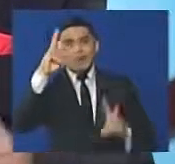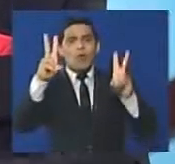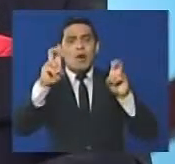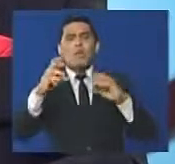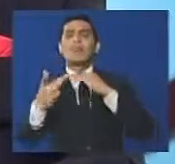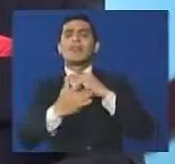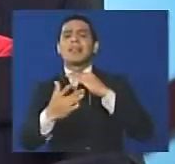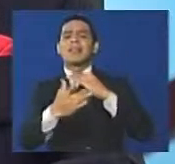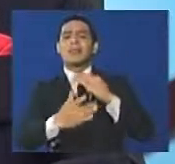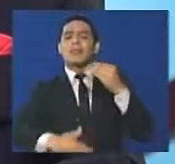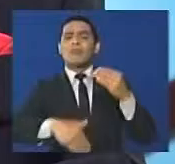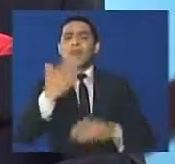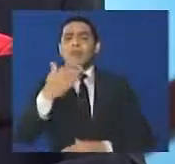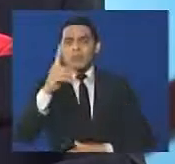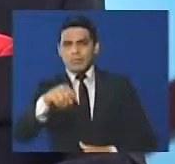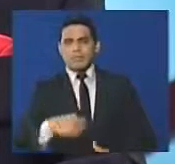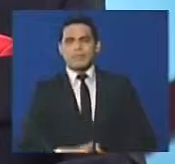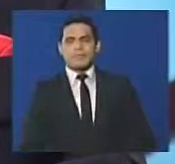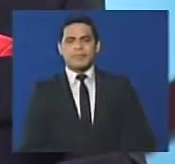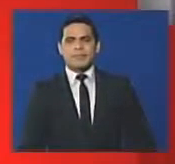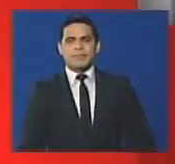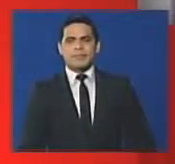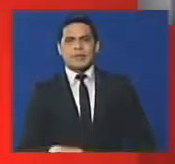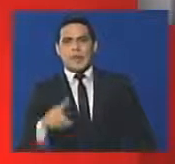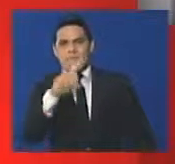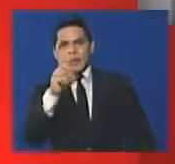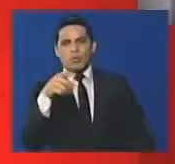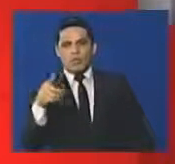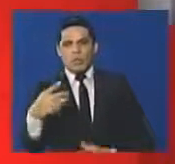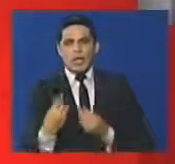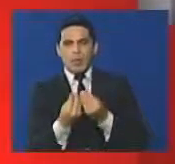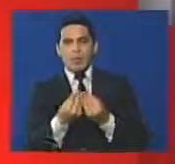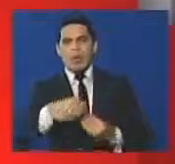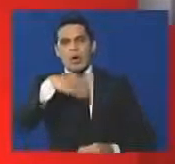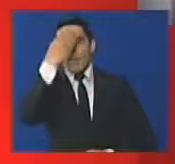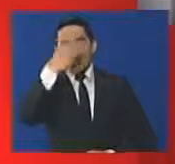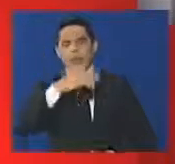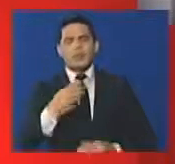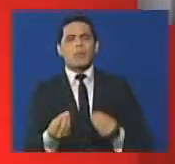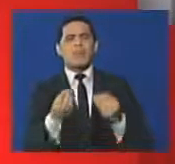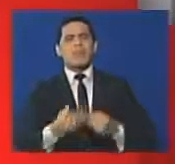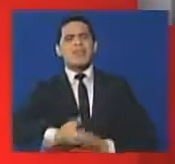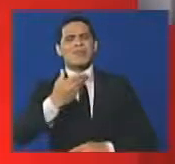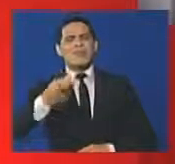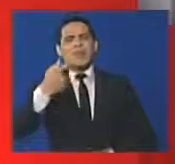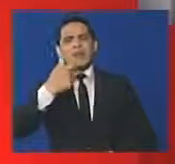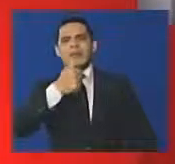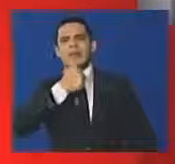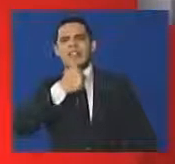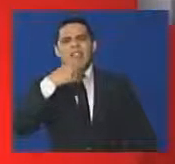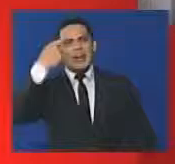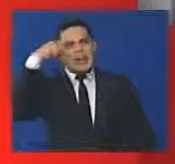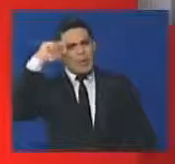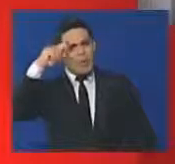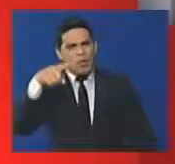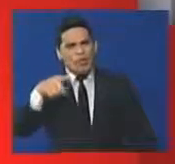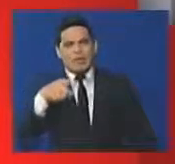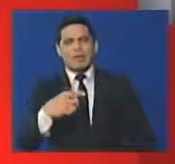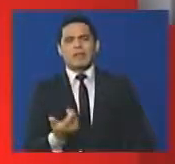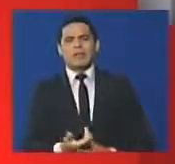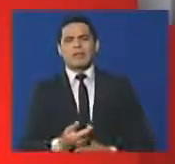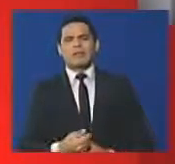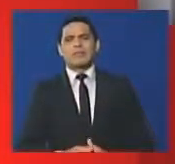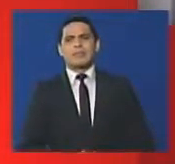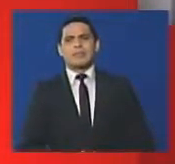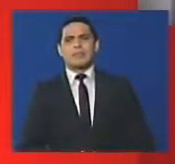estar con la nueva tecnología. Usted ha estado con grandes tenores. ¿A quién más recuerda? ¿Quién recuerda de manera